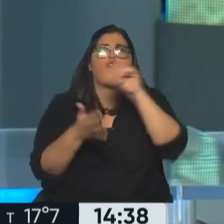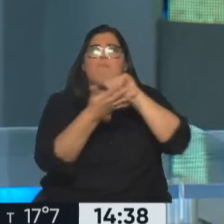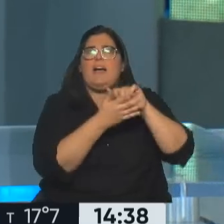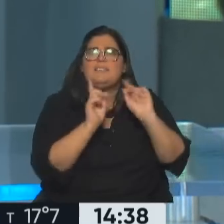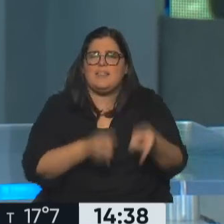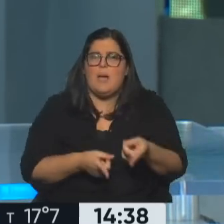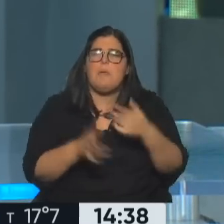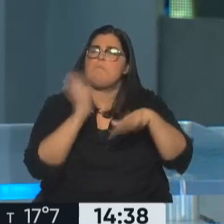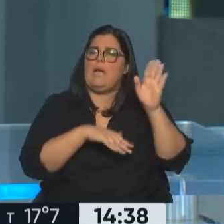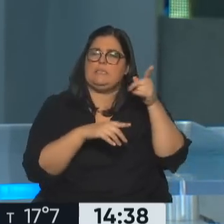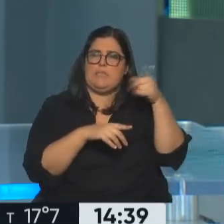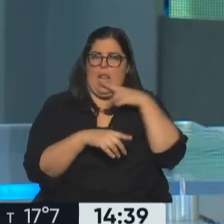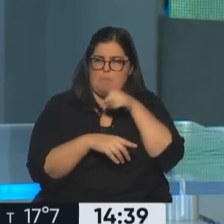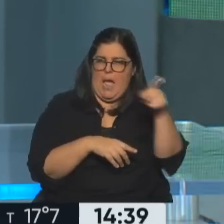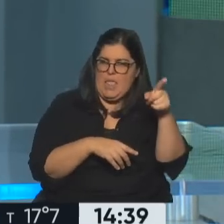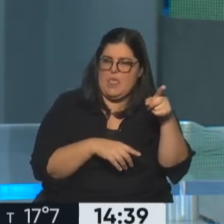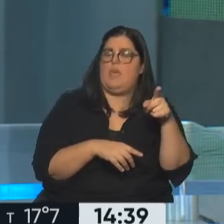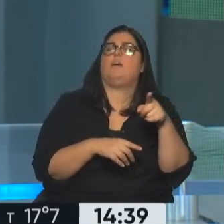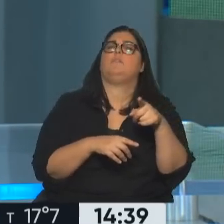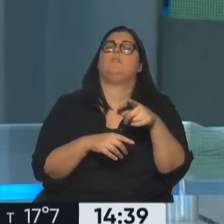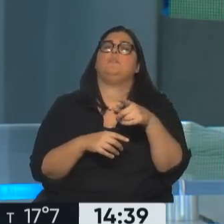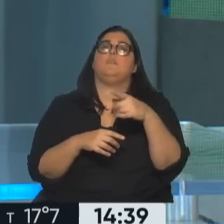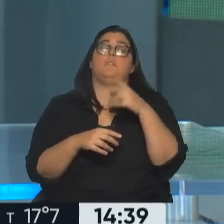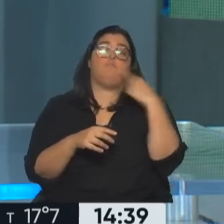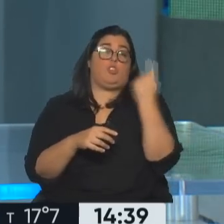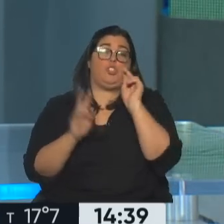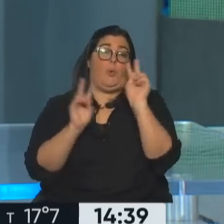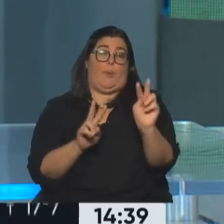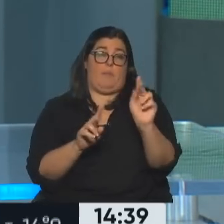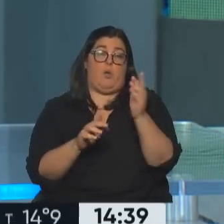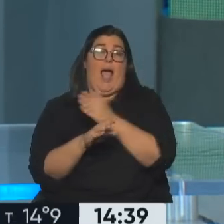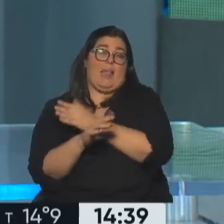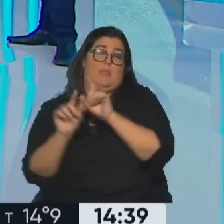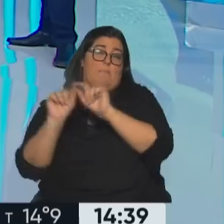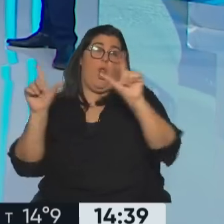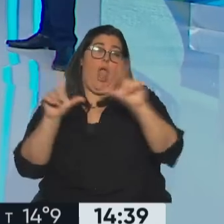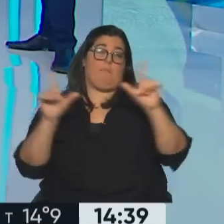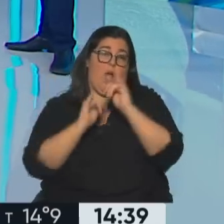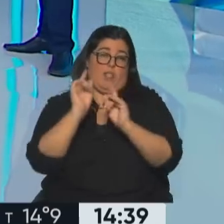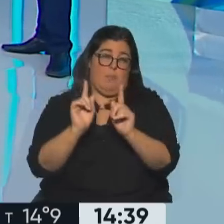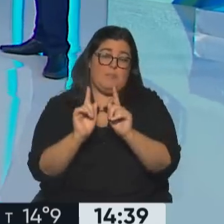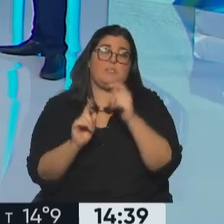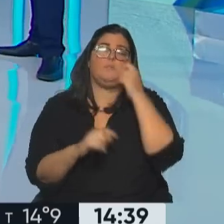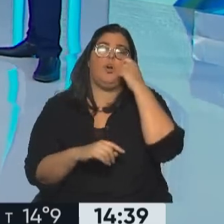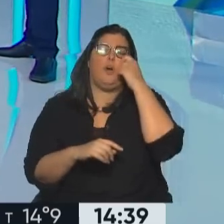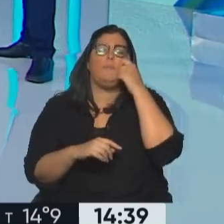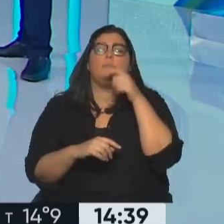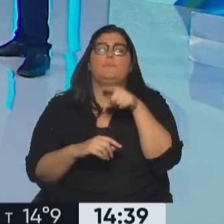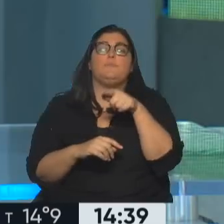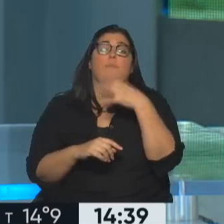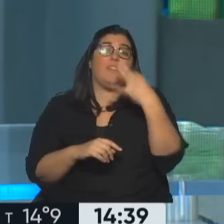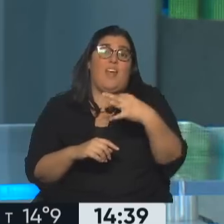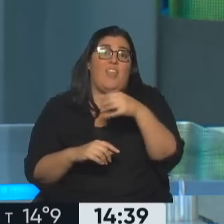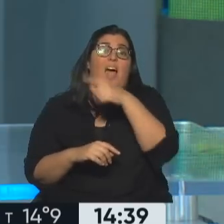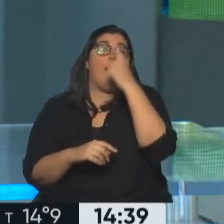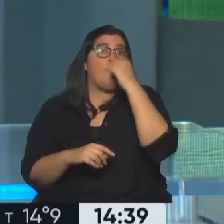Alemania particularmente. Y me parece que lo que estamos viendo también, esto que lo hemos mencionado en otros programas que contábamos, si bien para Vladimir